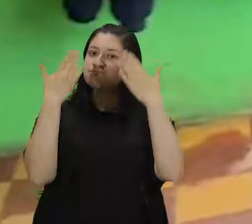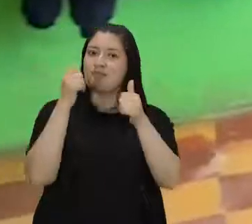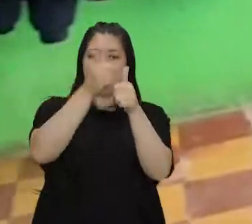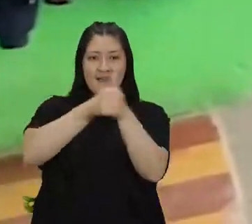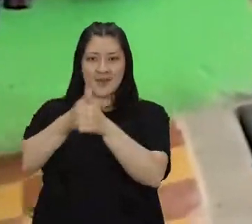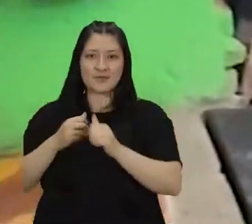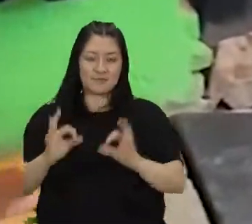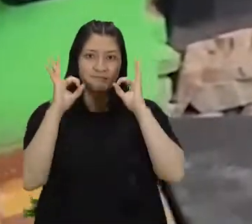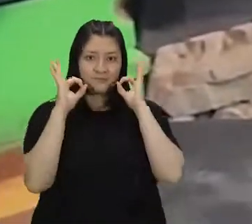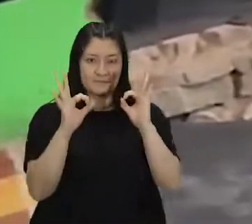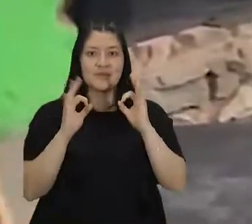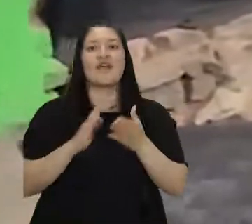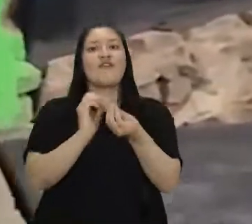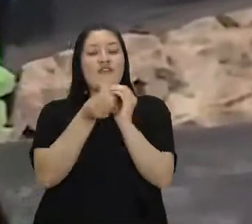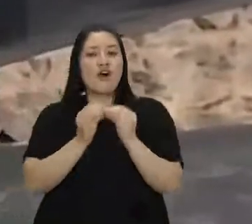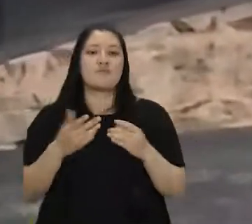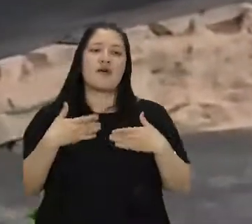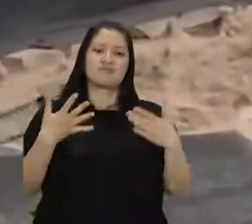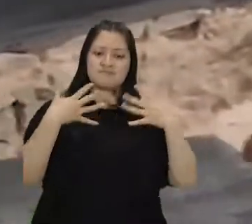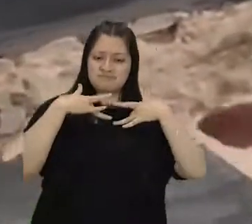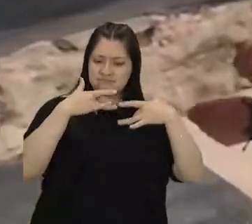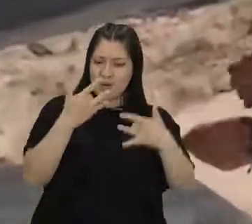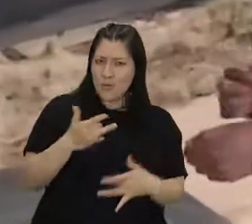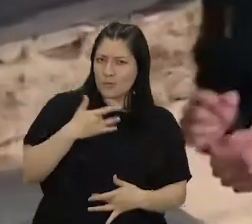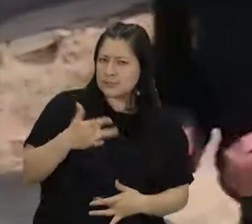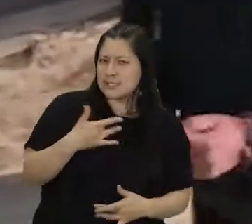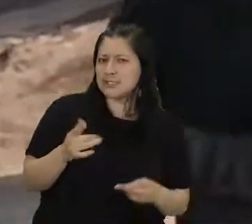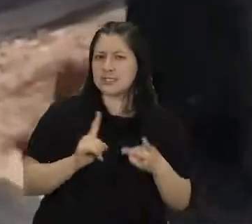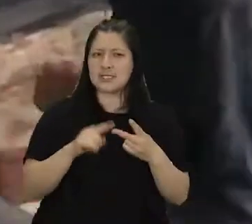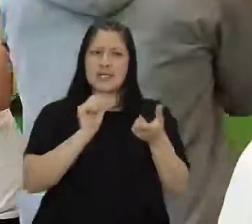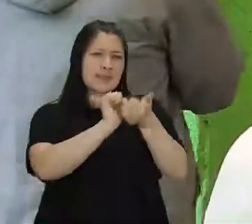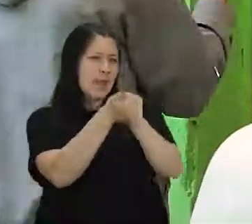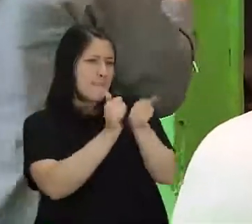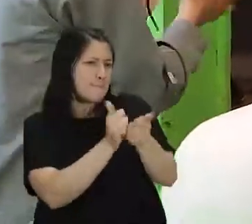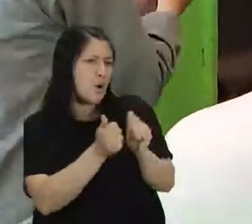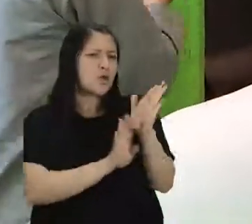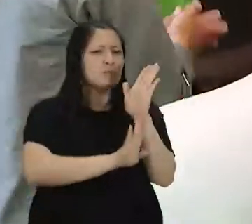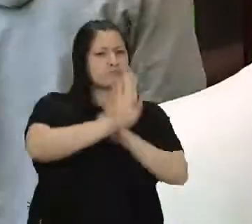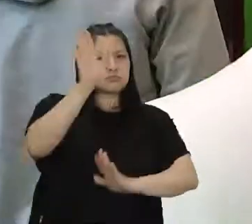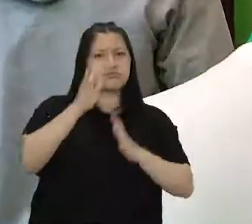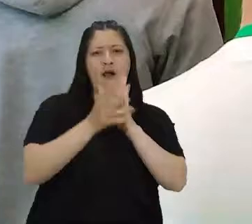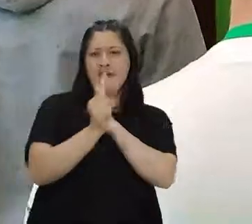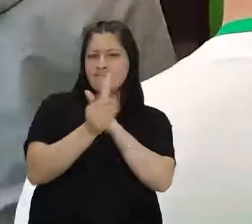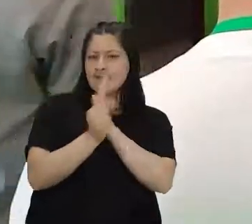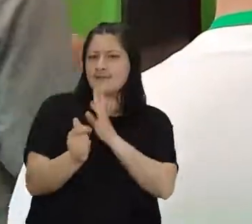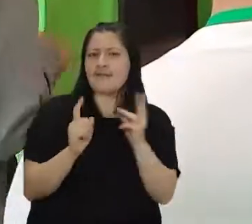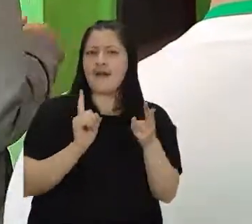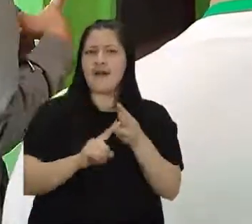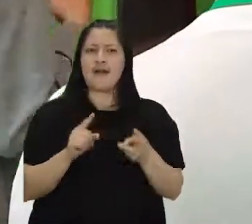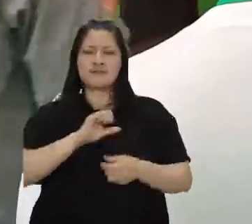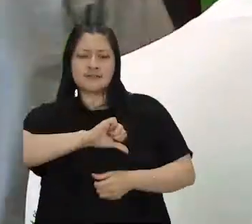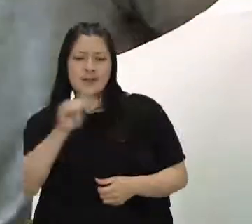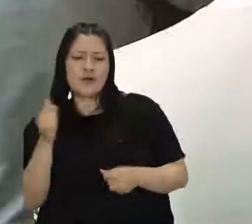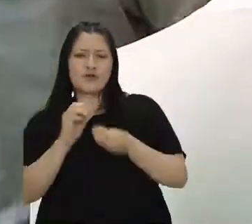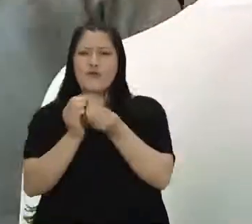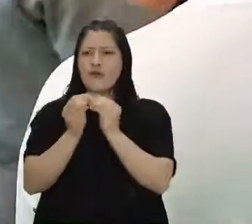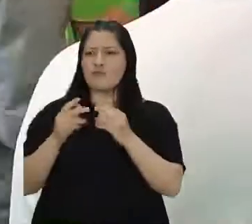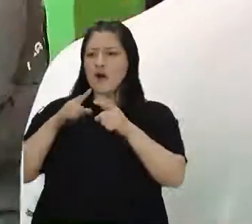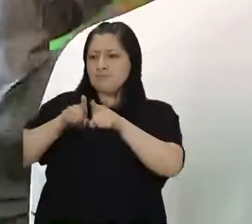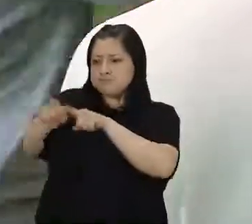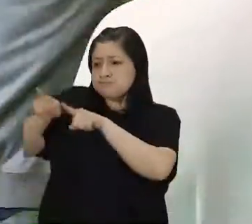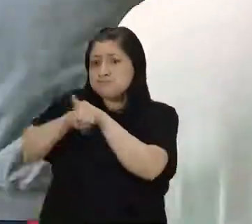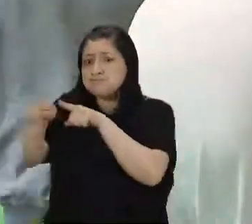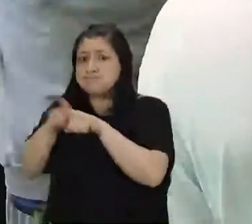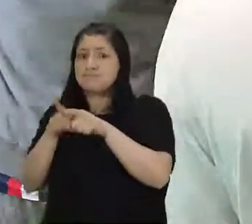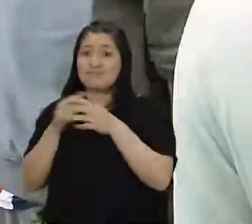su calidad de vida en el aspecto emocional, en el aspecto deportivo, porque al hecho de concursar y estar presentes dentro